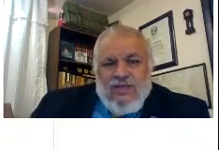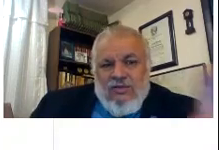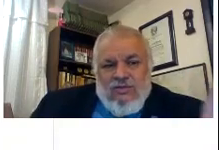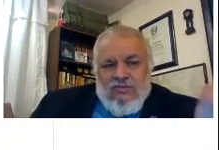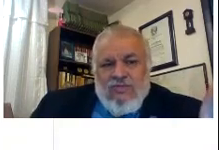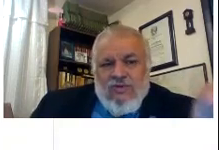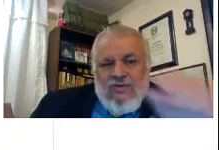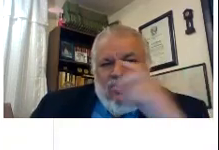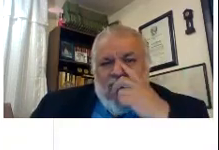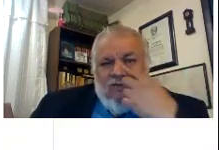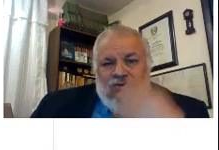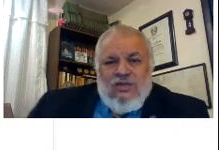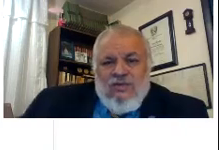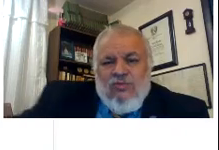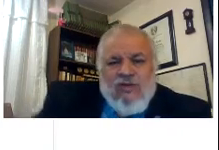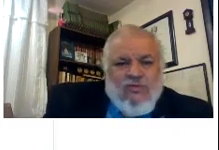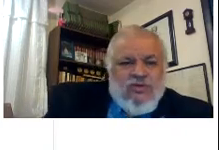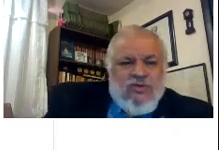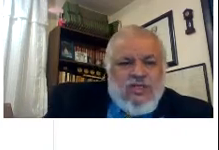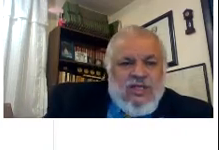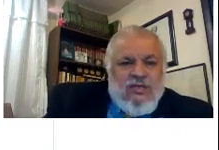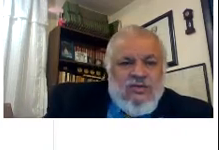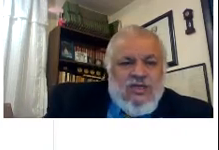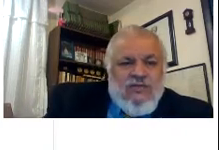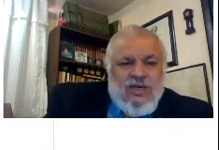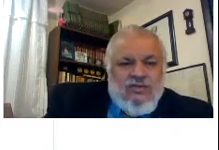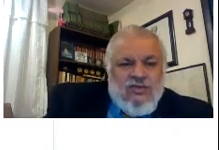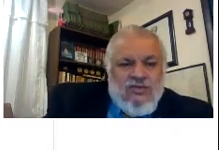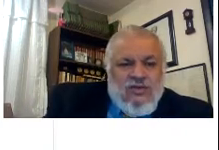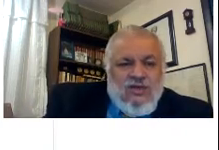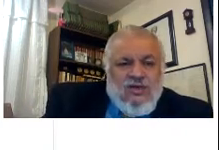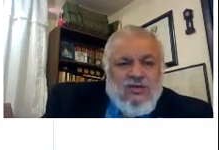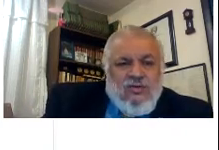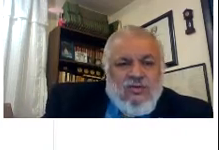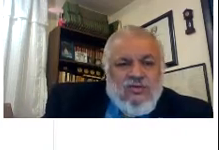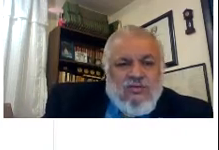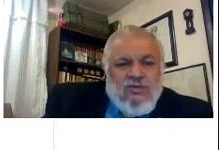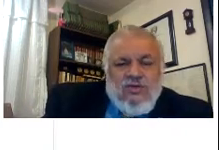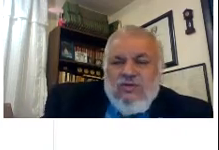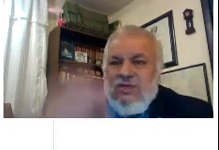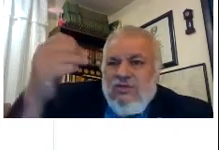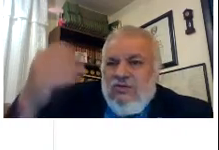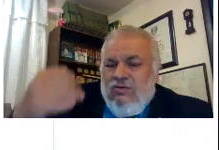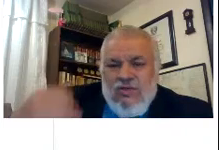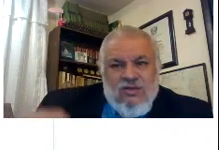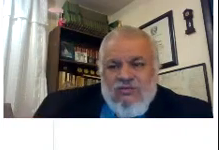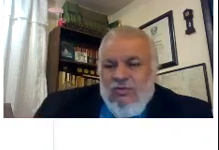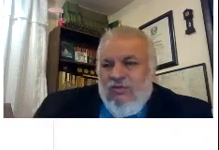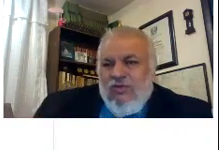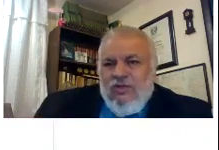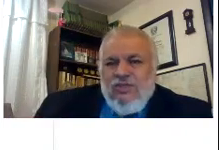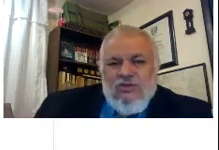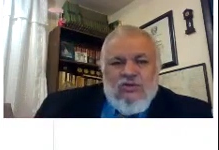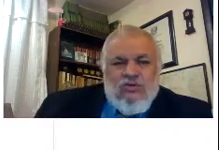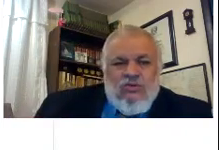el listado son los primeros 10 casos y vemos la información que tienen, ¿no? Identificación, 1, 2, 3, 4, 5, 6, 7, 8, 9, 10, conforme